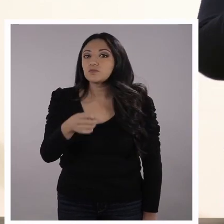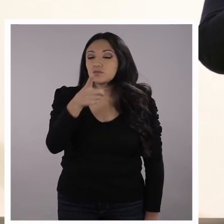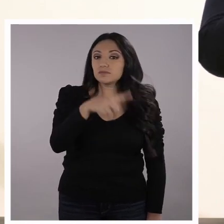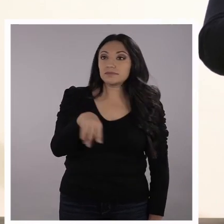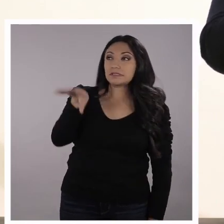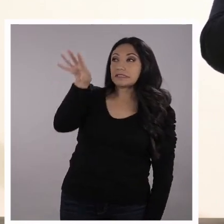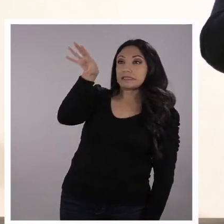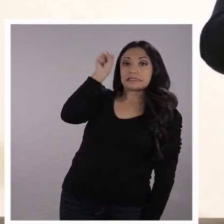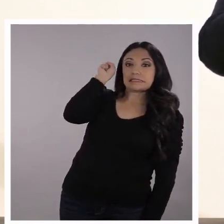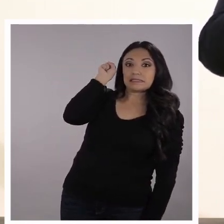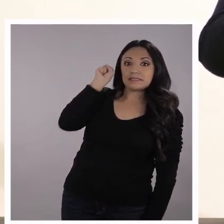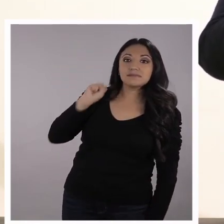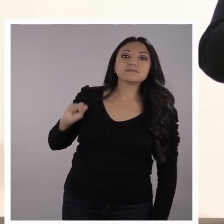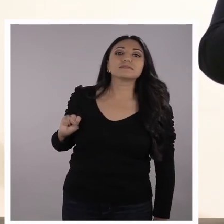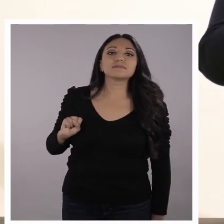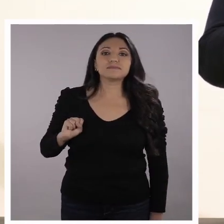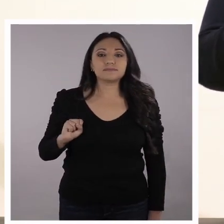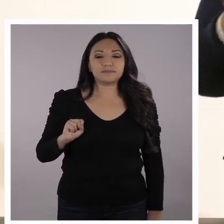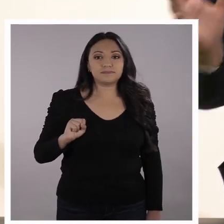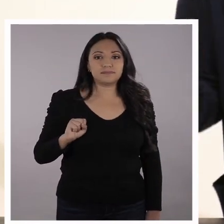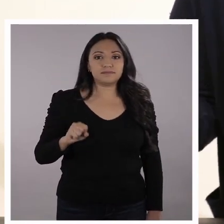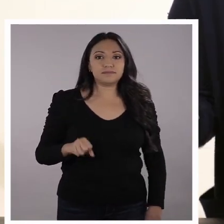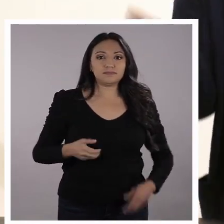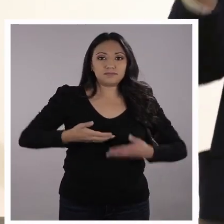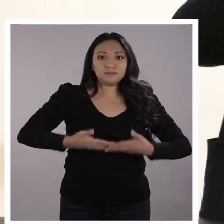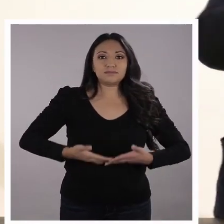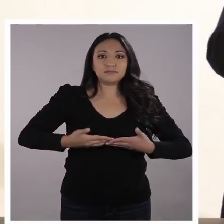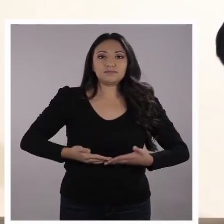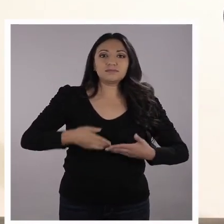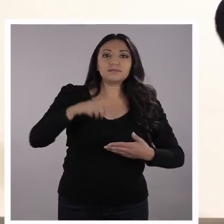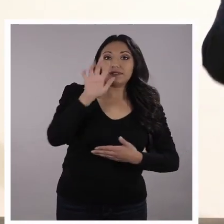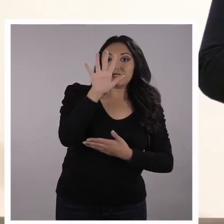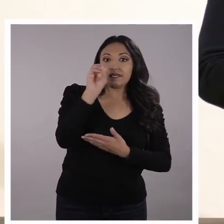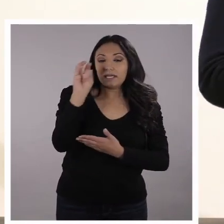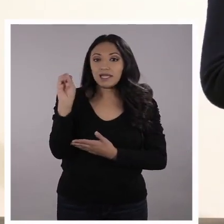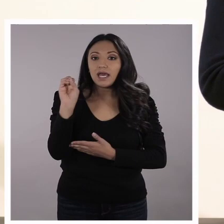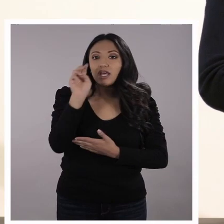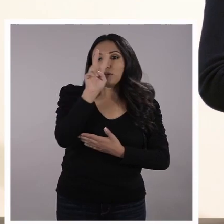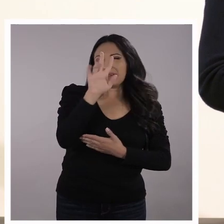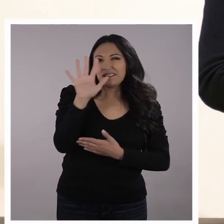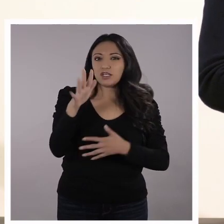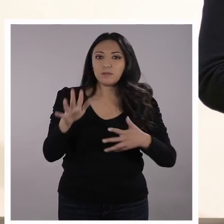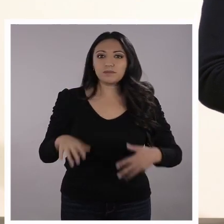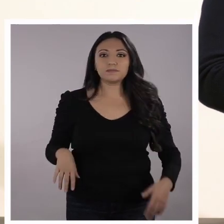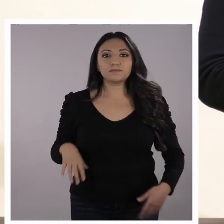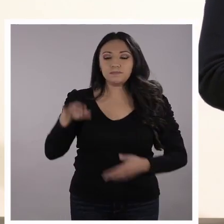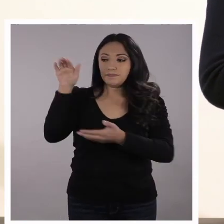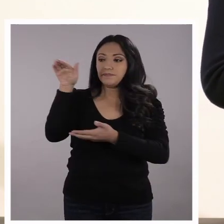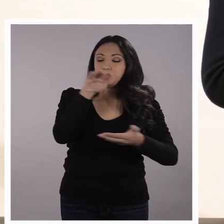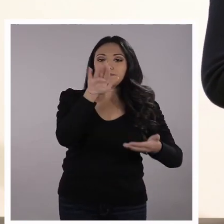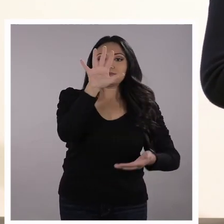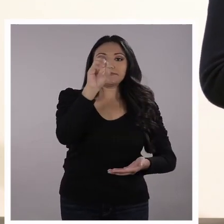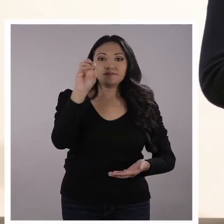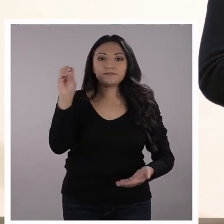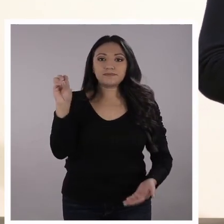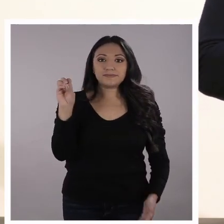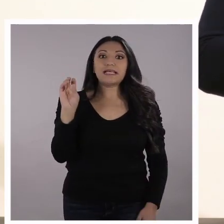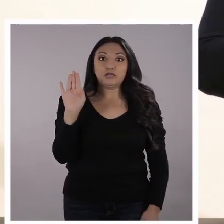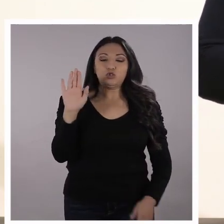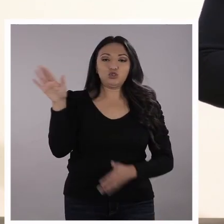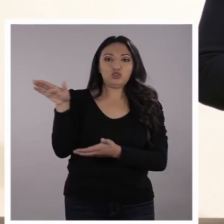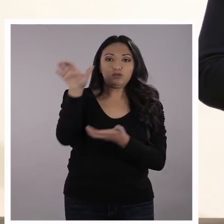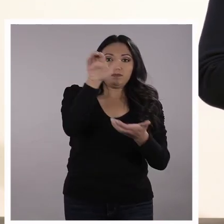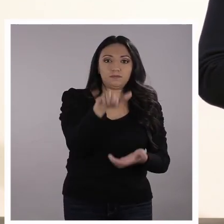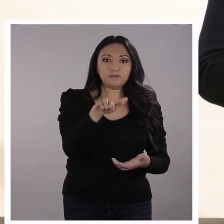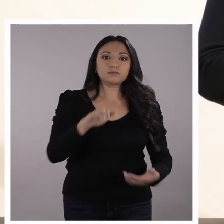casa pida algo que pese 500 gramos o 25 o 75 y vamos a verificar. Tengo 500 gramos de fréjol. Muy